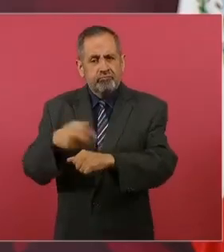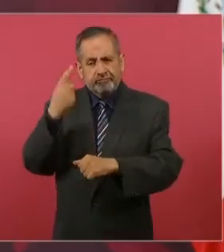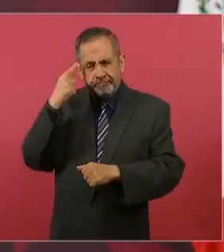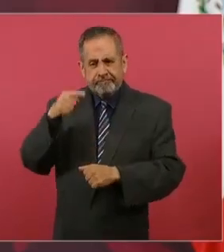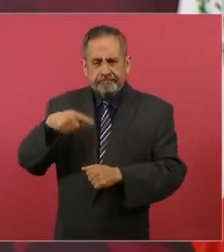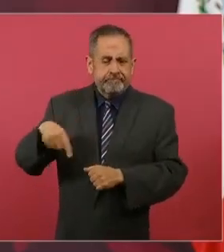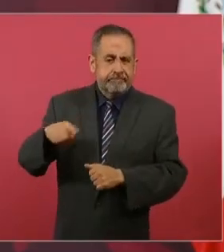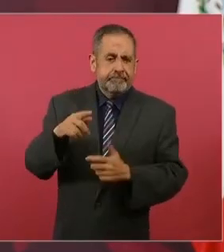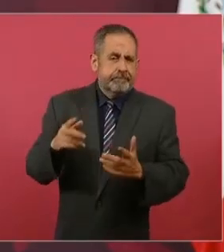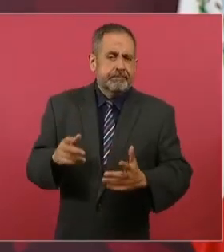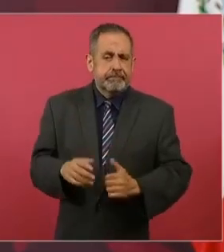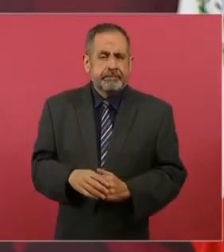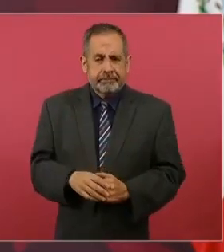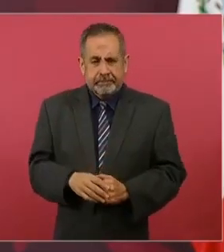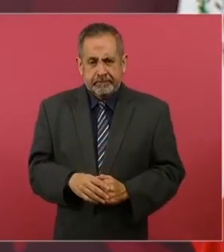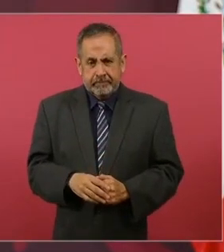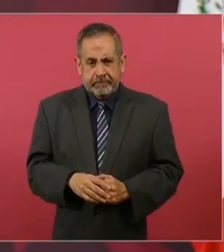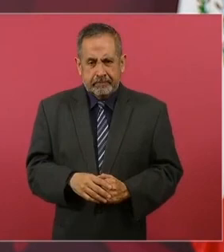para